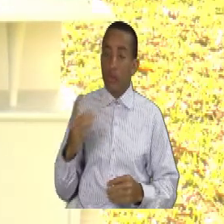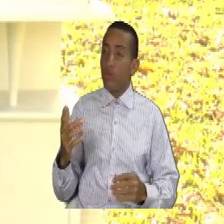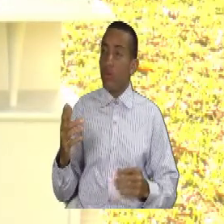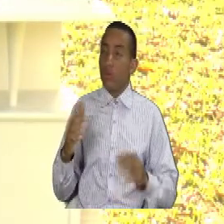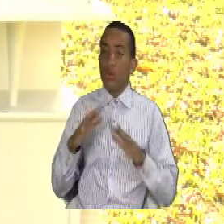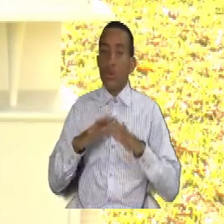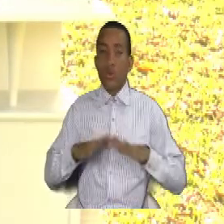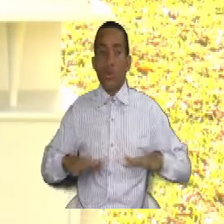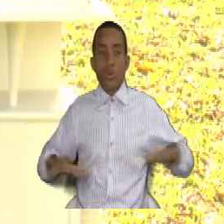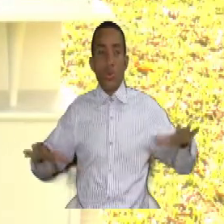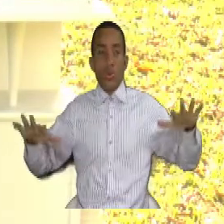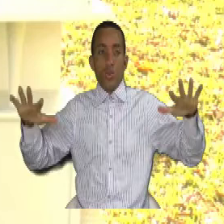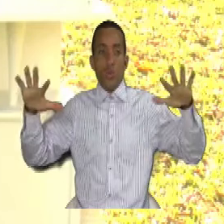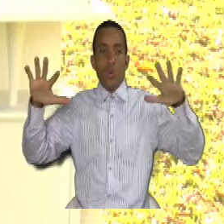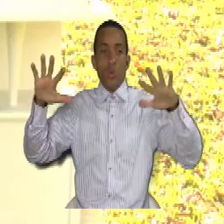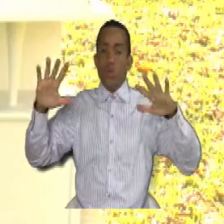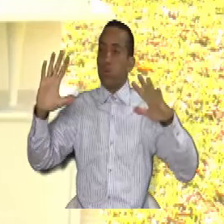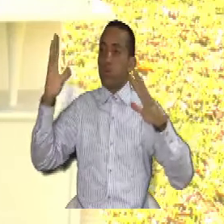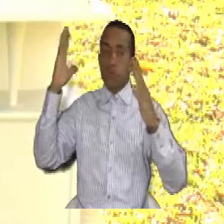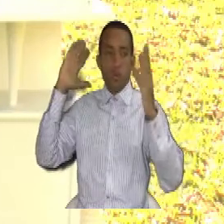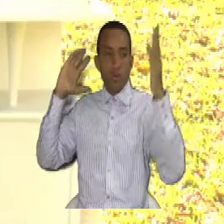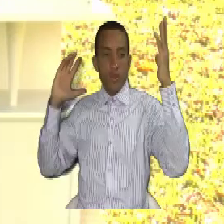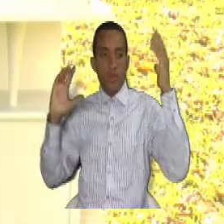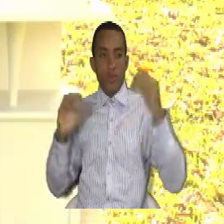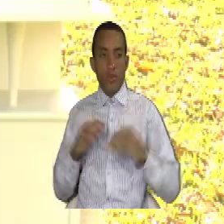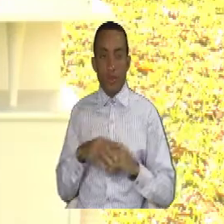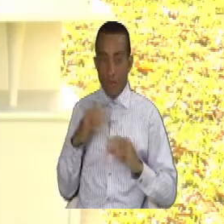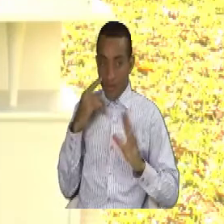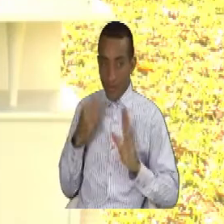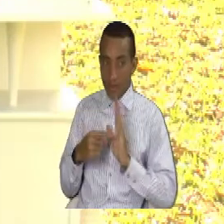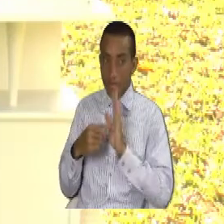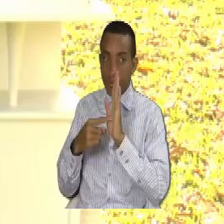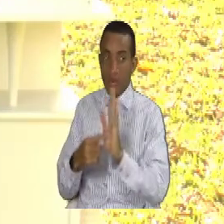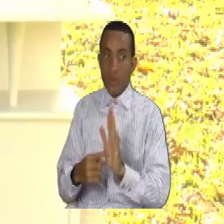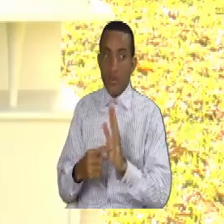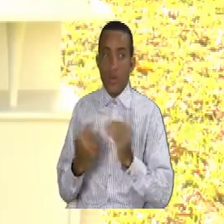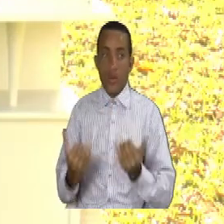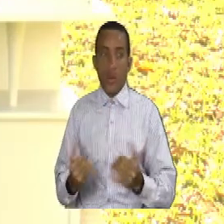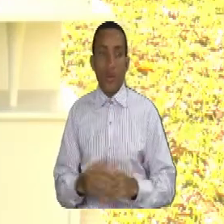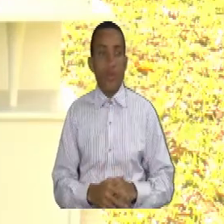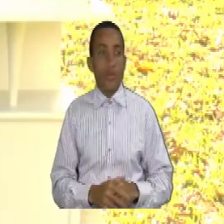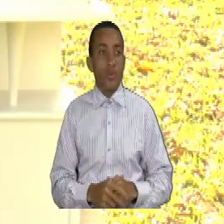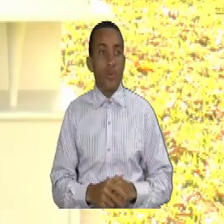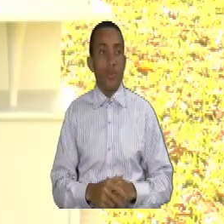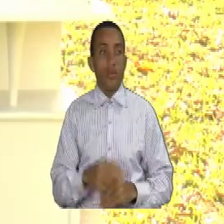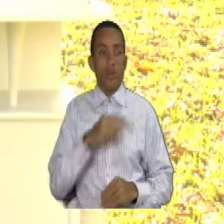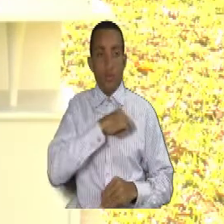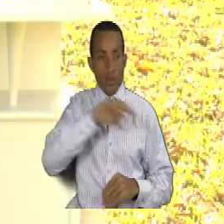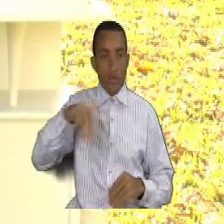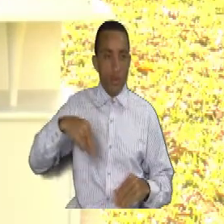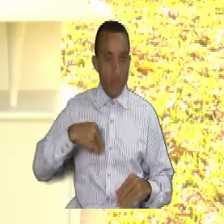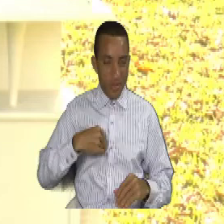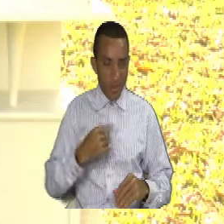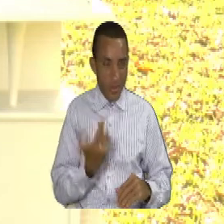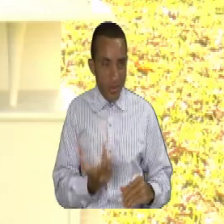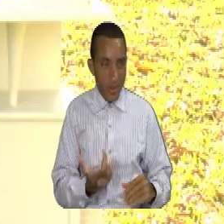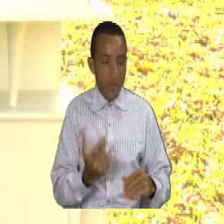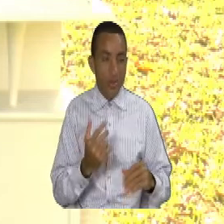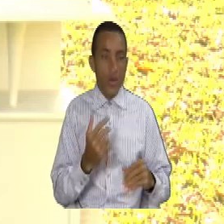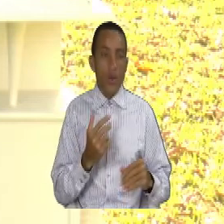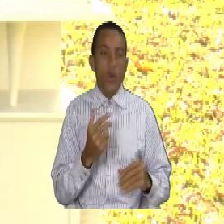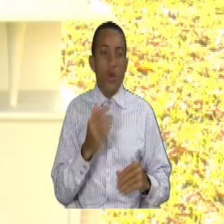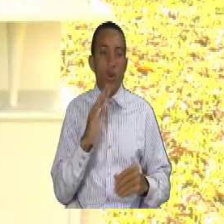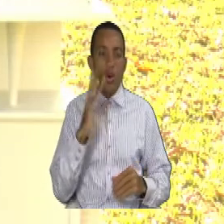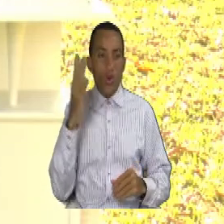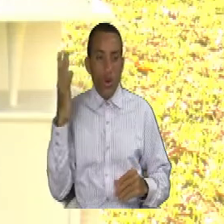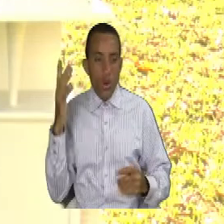lugar abierto que tenemos, y esa es la demostración que le estamos haciendo el día de hoy. Bueno, nosotros aquí encontramos, tú lo decías, unos colores muy neutros.